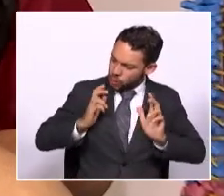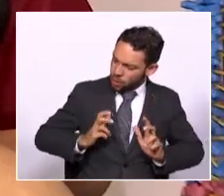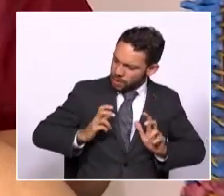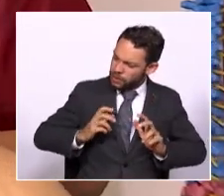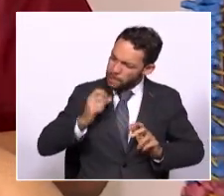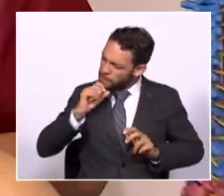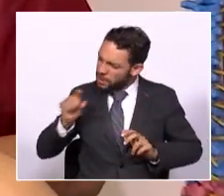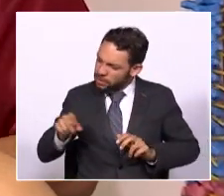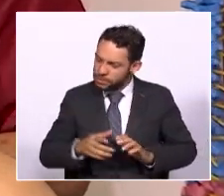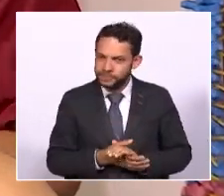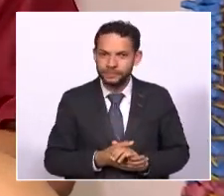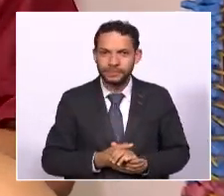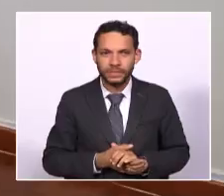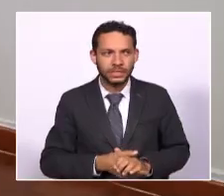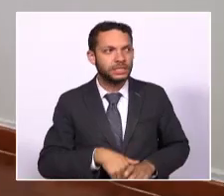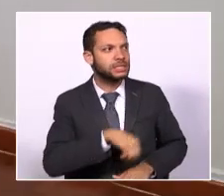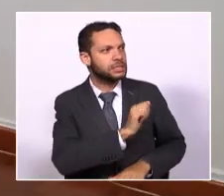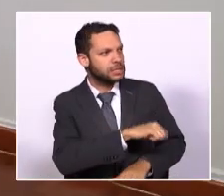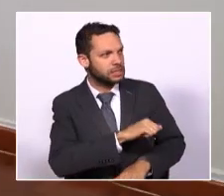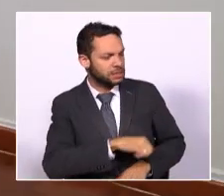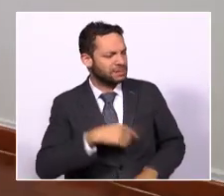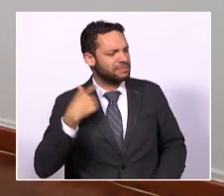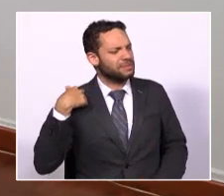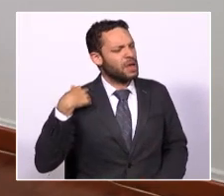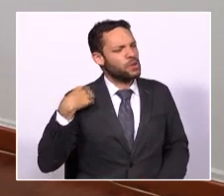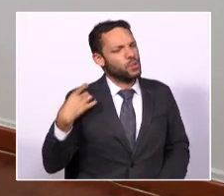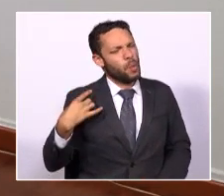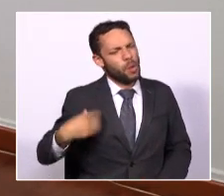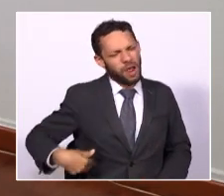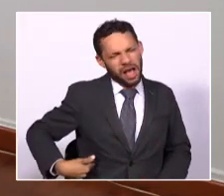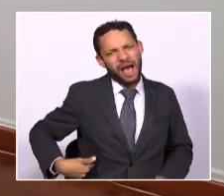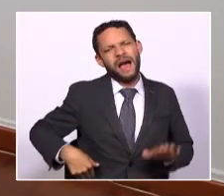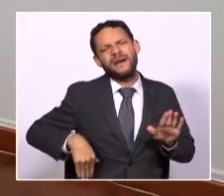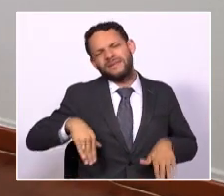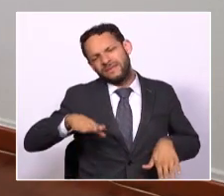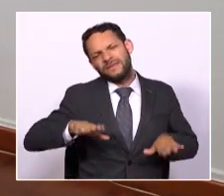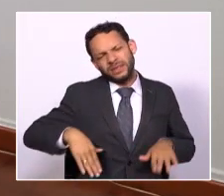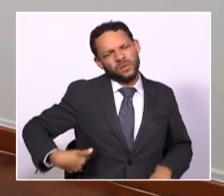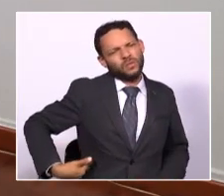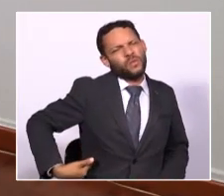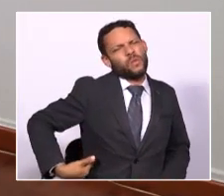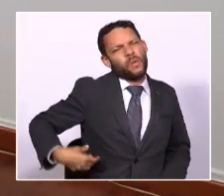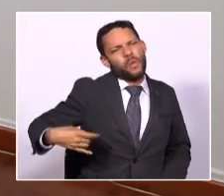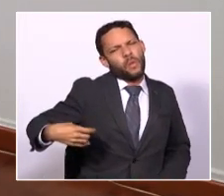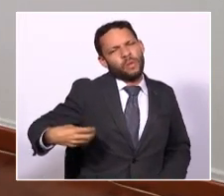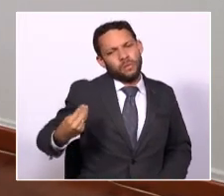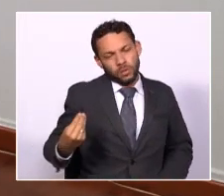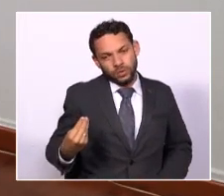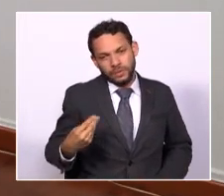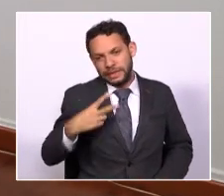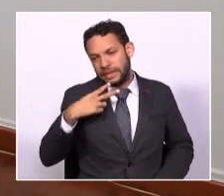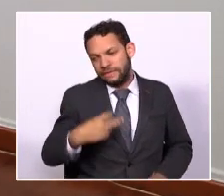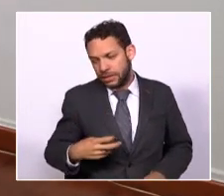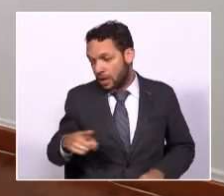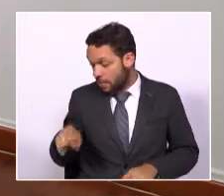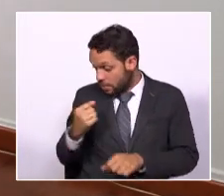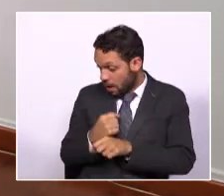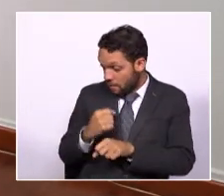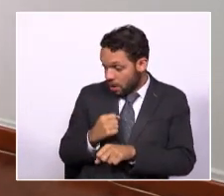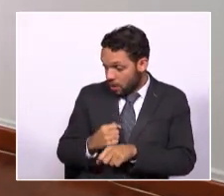José? Sí, me molesta mucho la columna, ¿En qué parte? esta parte de aquí. ¿Le impide hacer alguna actividad